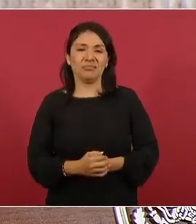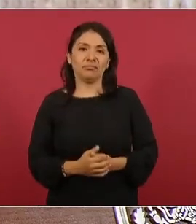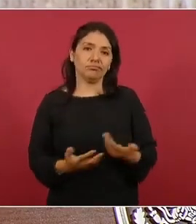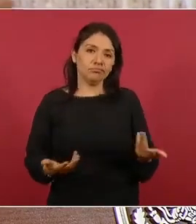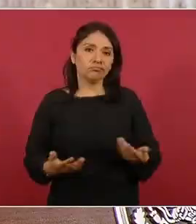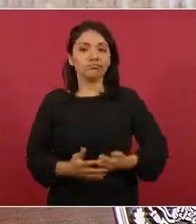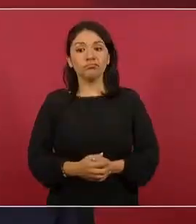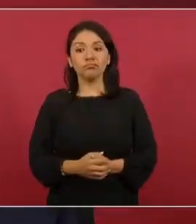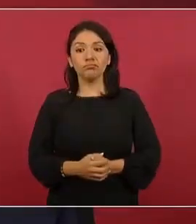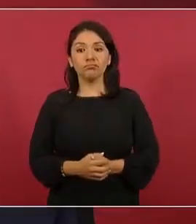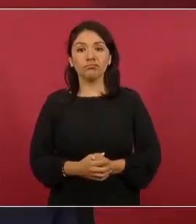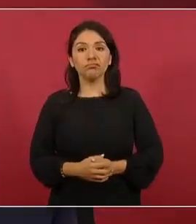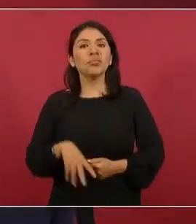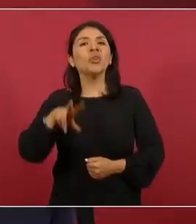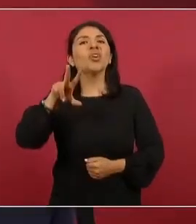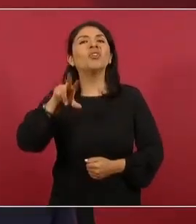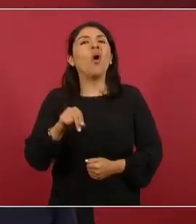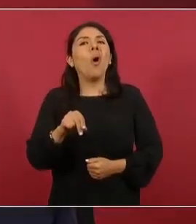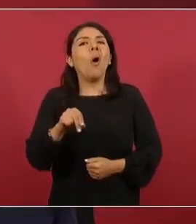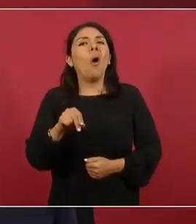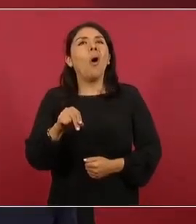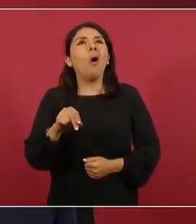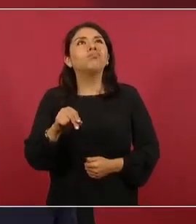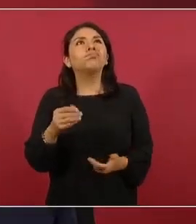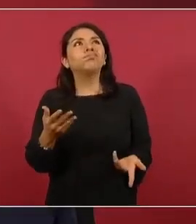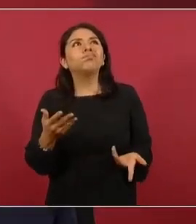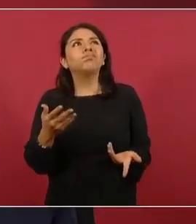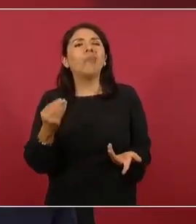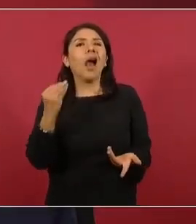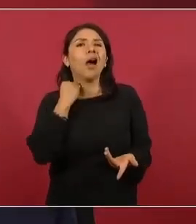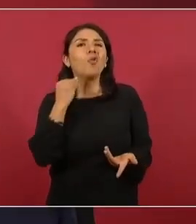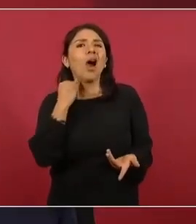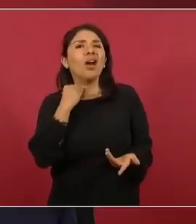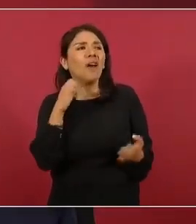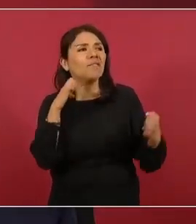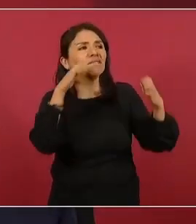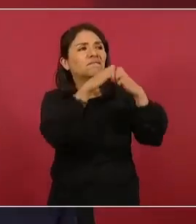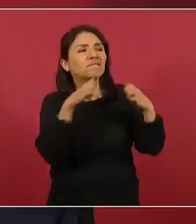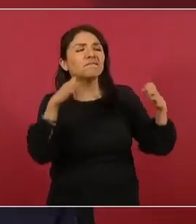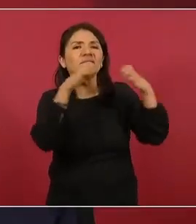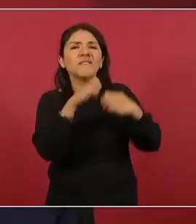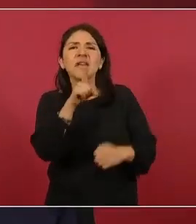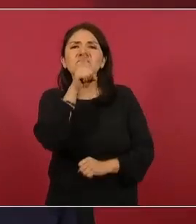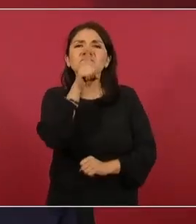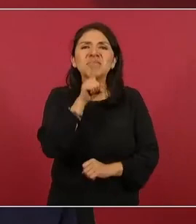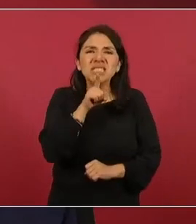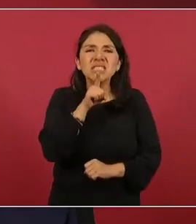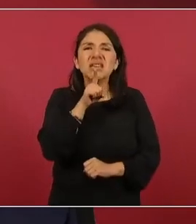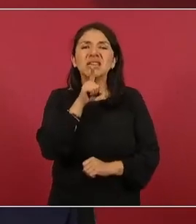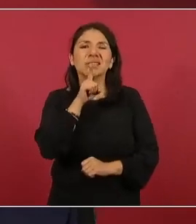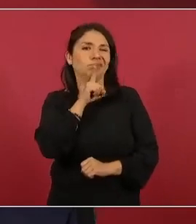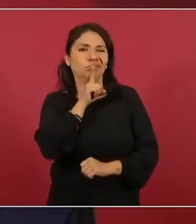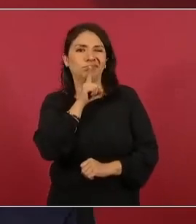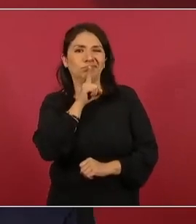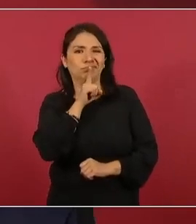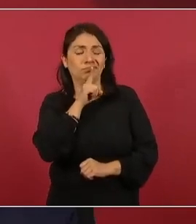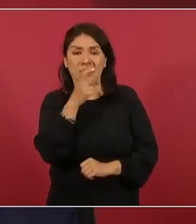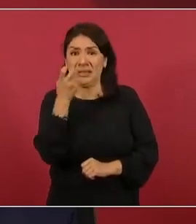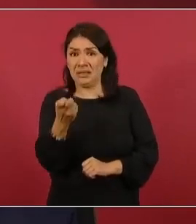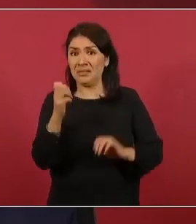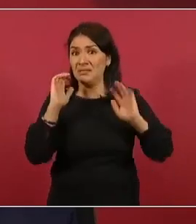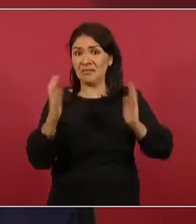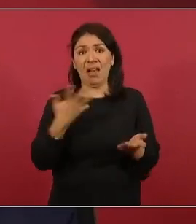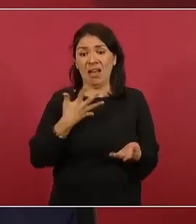que no les estén mintiendo, porque ya es cosa juzgada.